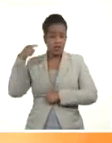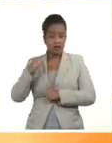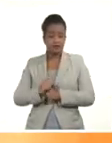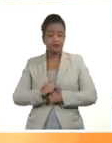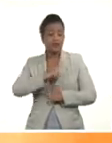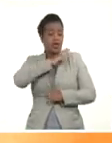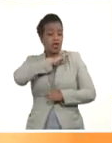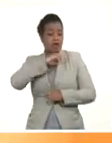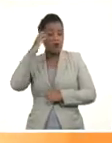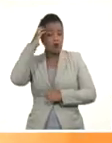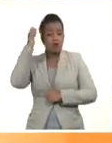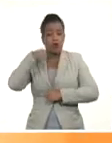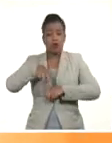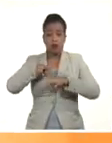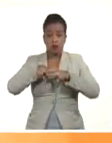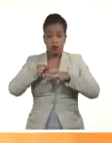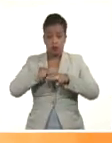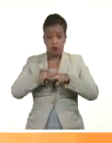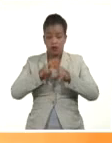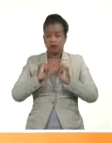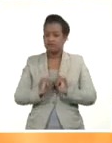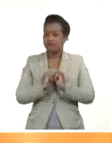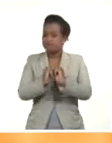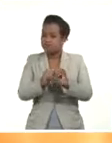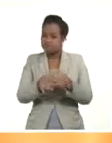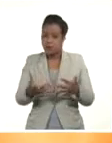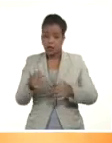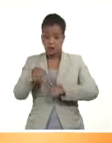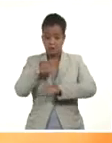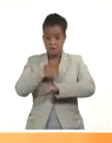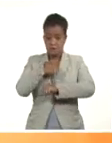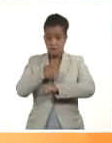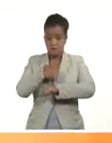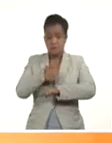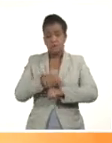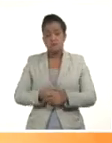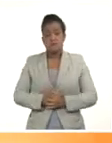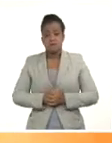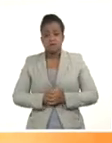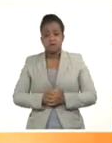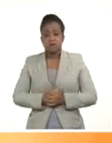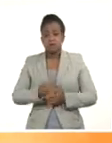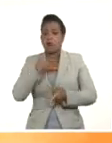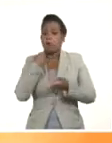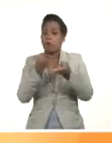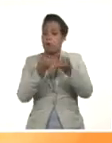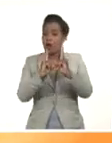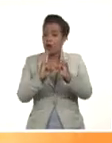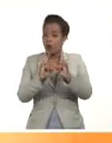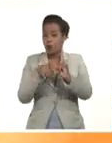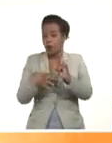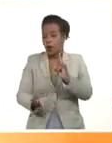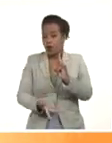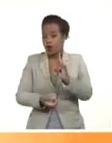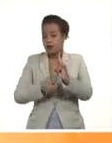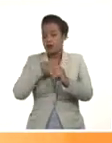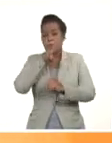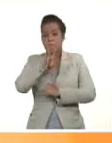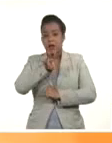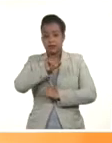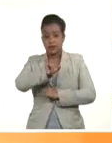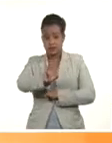La Habana, Reinaldo García Zapata, informó que hasta el momento el saldo de fallecidos es de